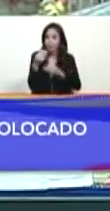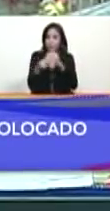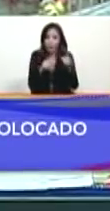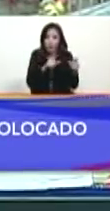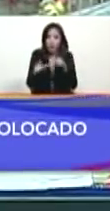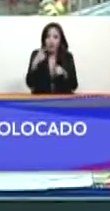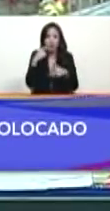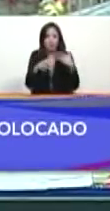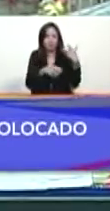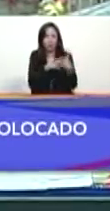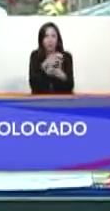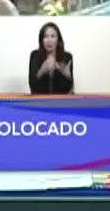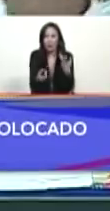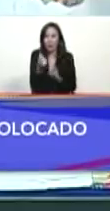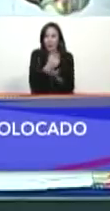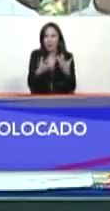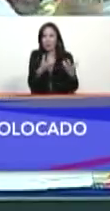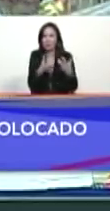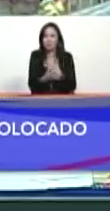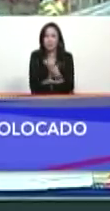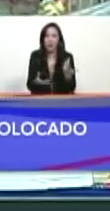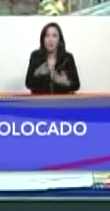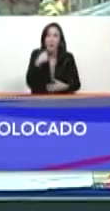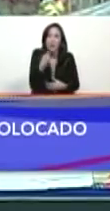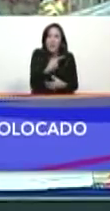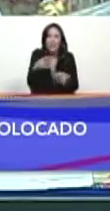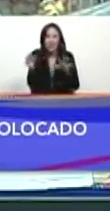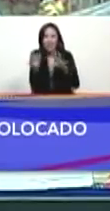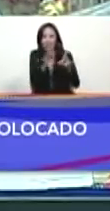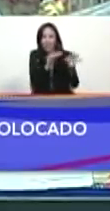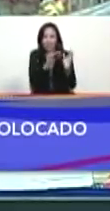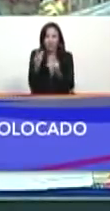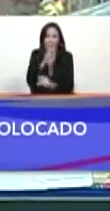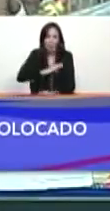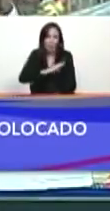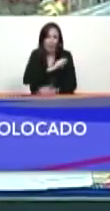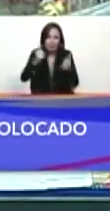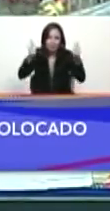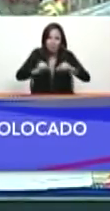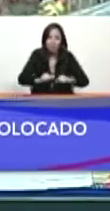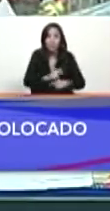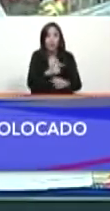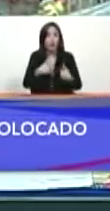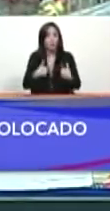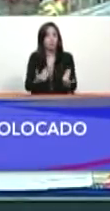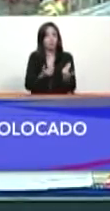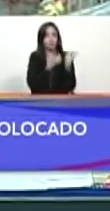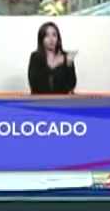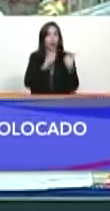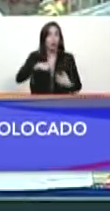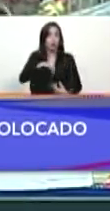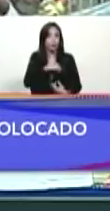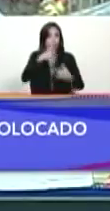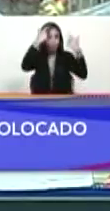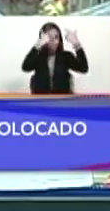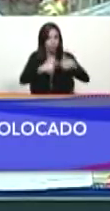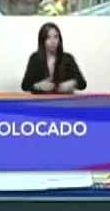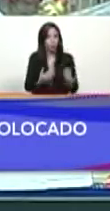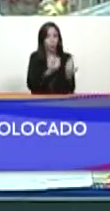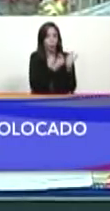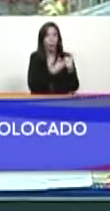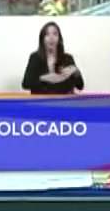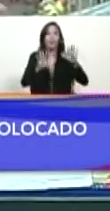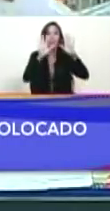su guerra económica, su guerra política, su inmoralidad. Ahora nos toca a nosotros. Del 10 de enero